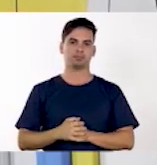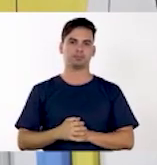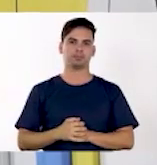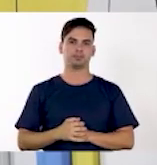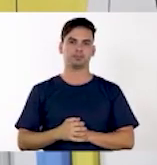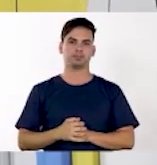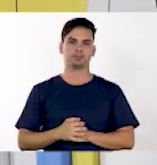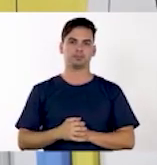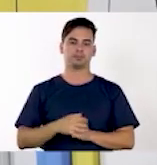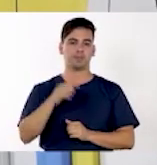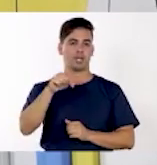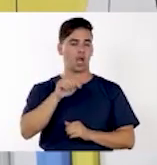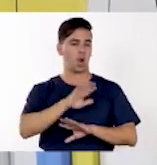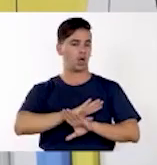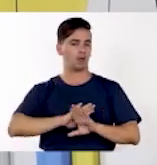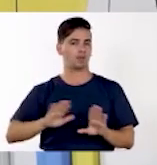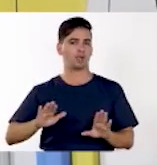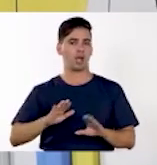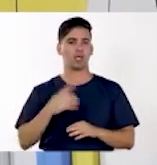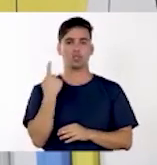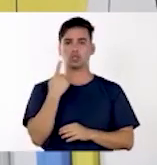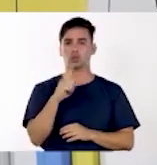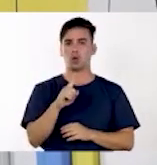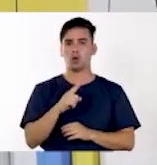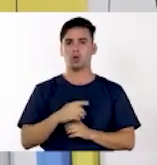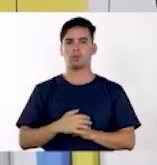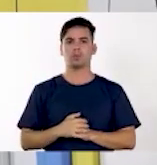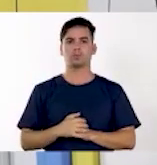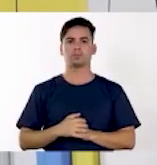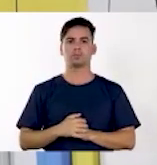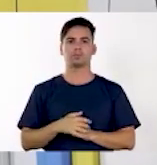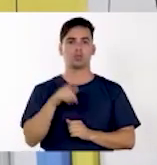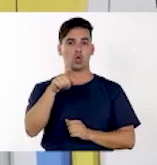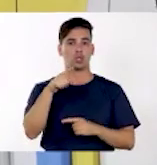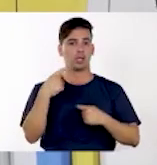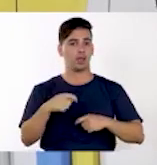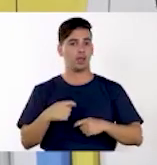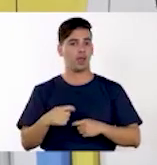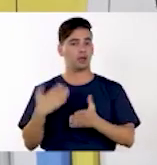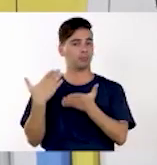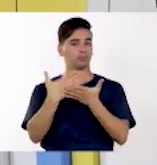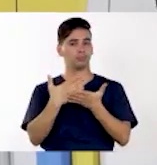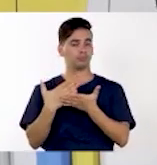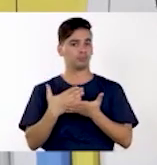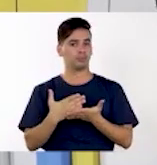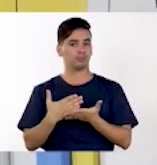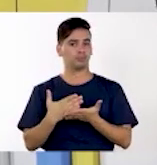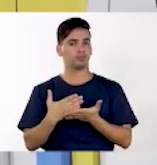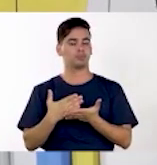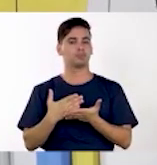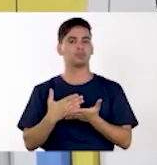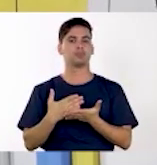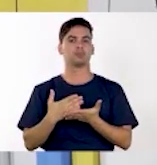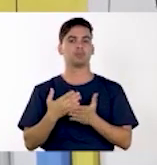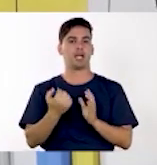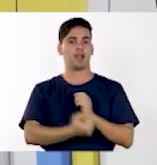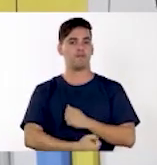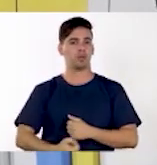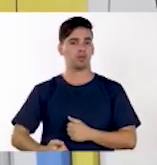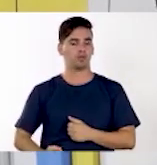queda nada más, solamente que sigan trabajando, que sigan